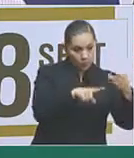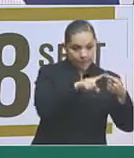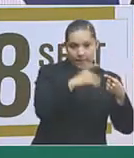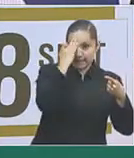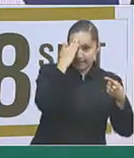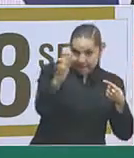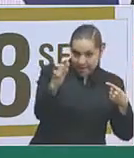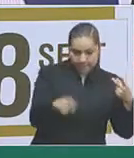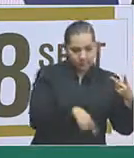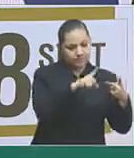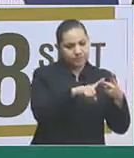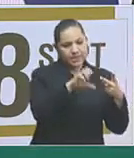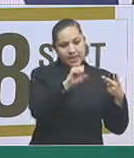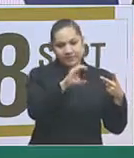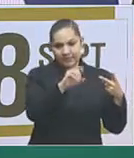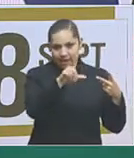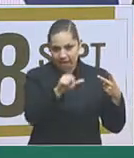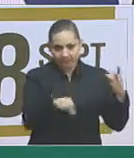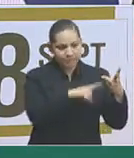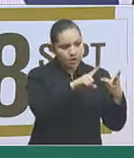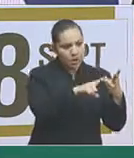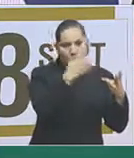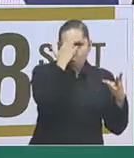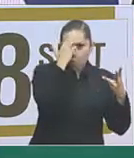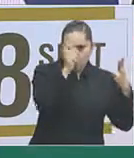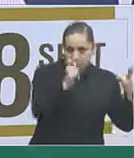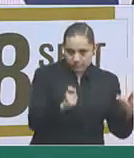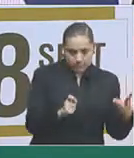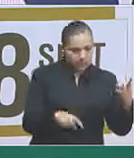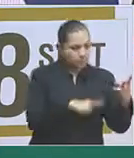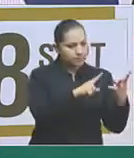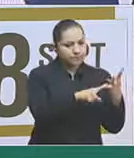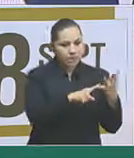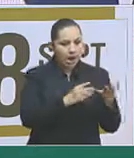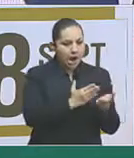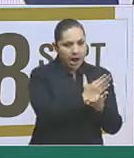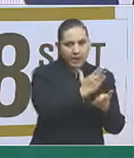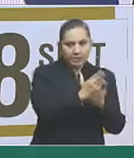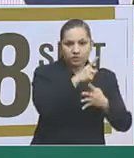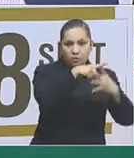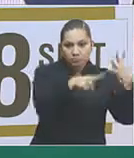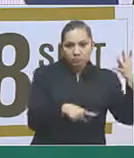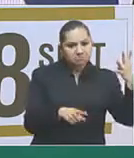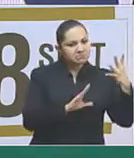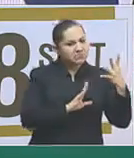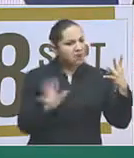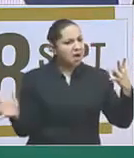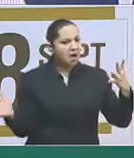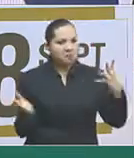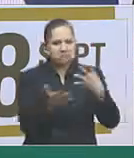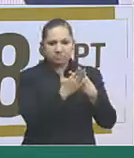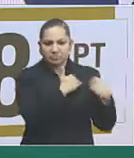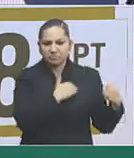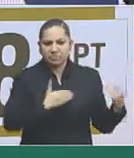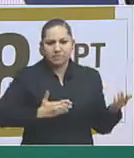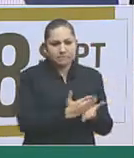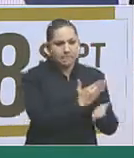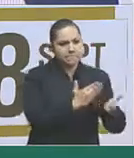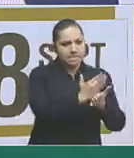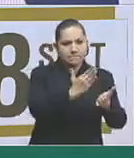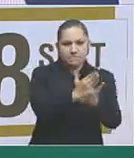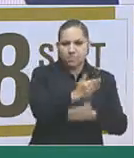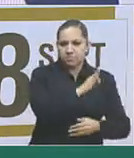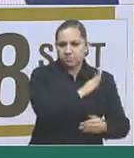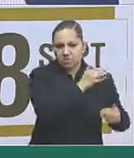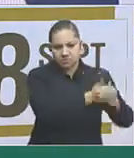el conocimiento y finalmente el acceso en la época de lo instantáneo se tiene el potencial de